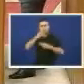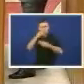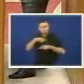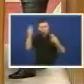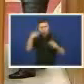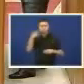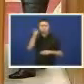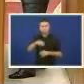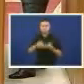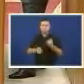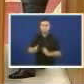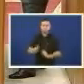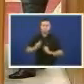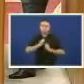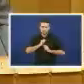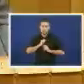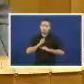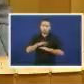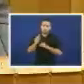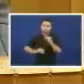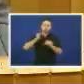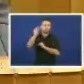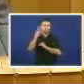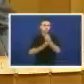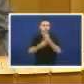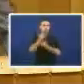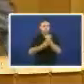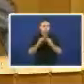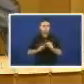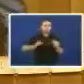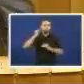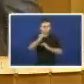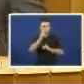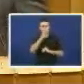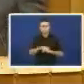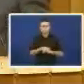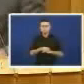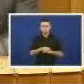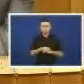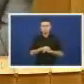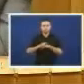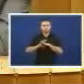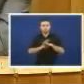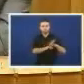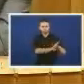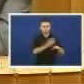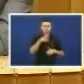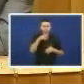positivo a superar a recesión nollo do furacán da crise